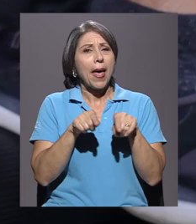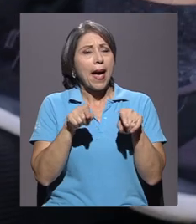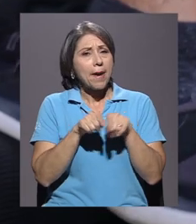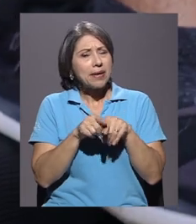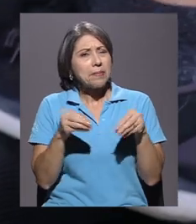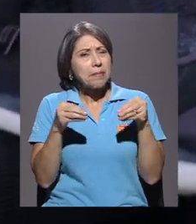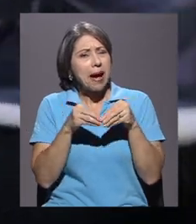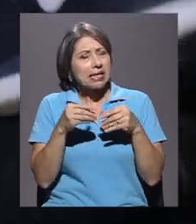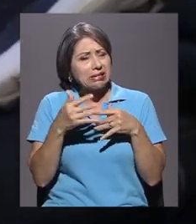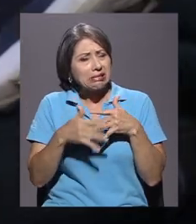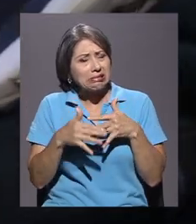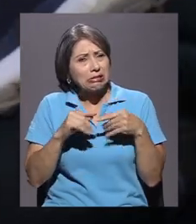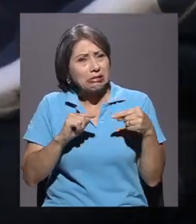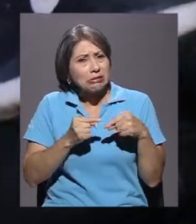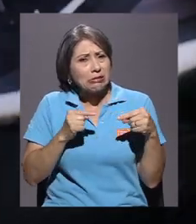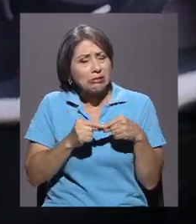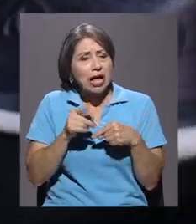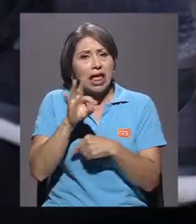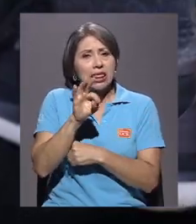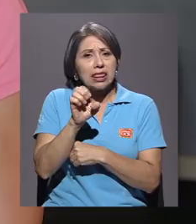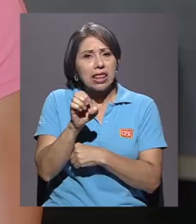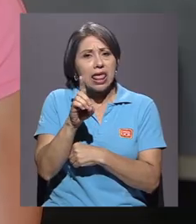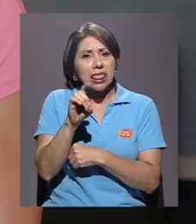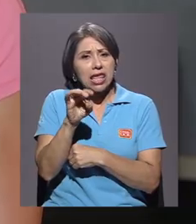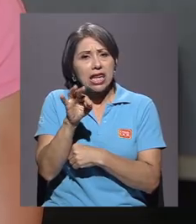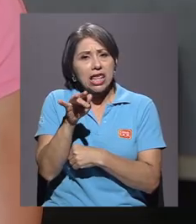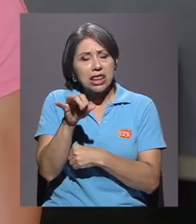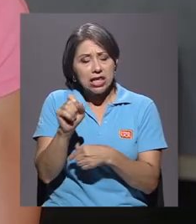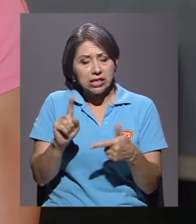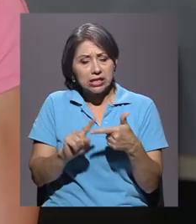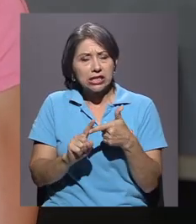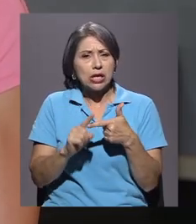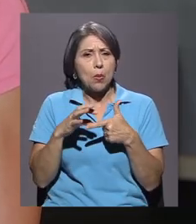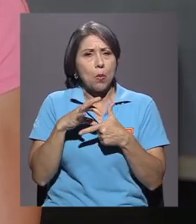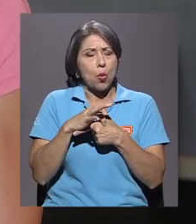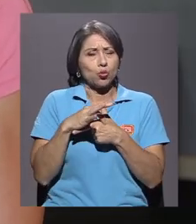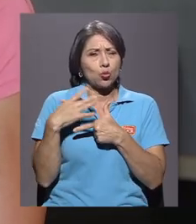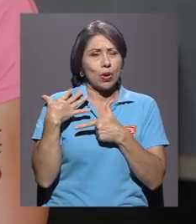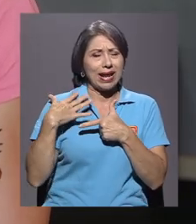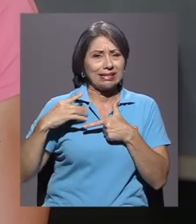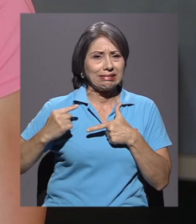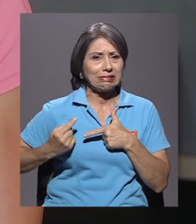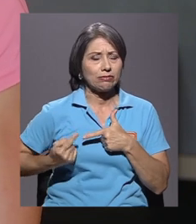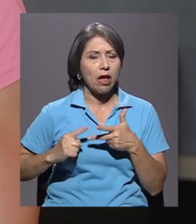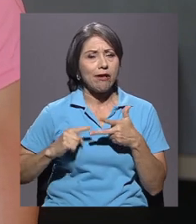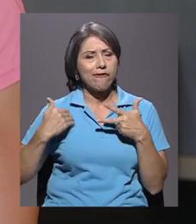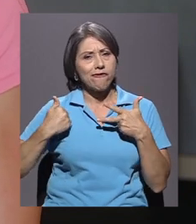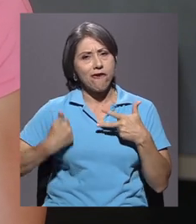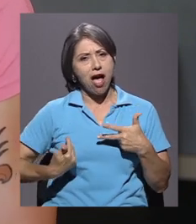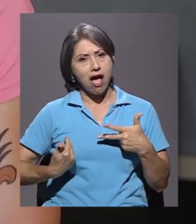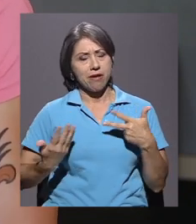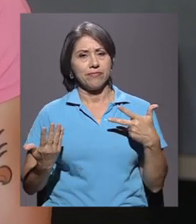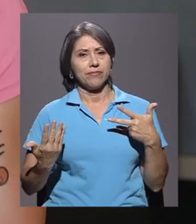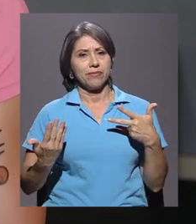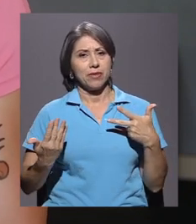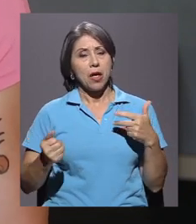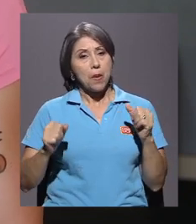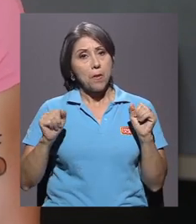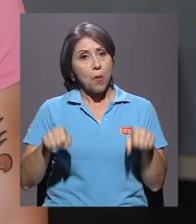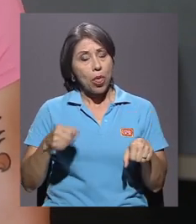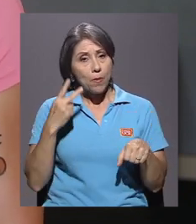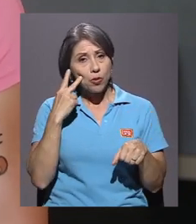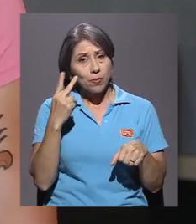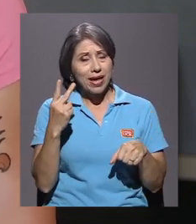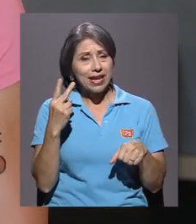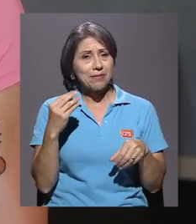lesiones hay tendinitis, hay contracturas musculares, hay sobrecarga muscular y fatiga muscular. Entonces, como podemos ver,